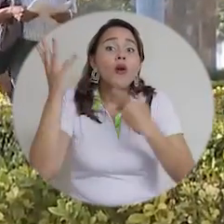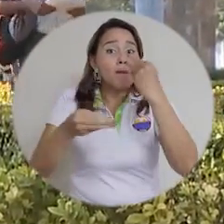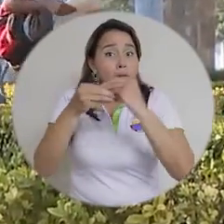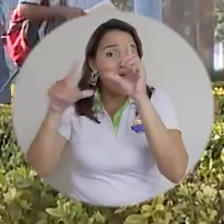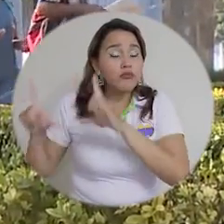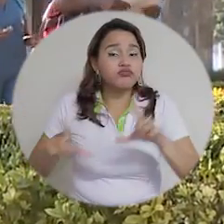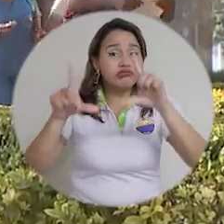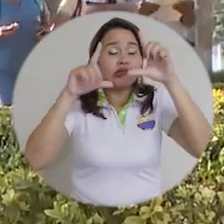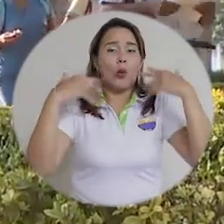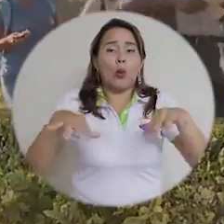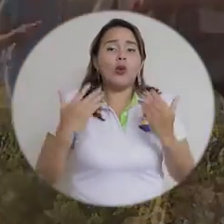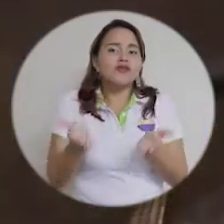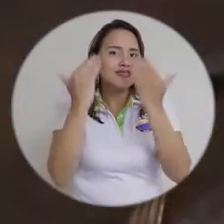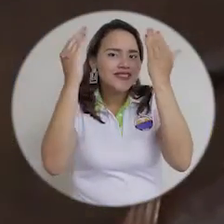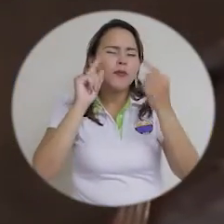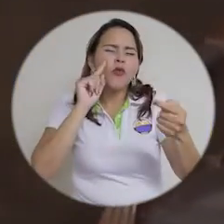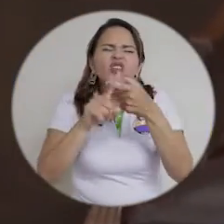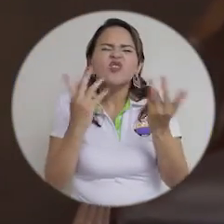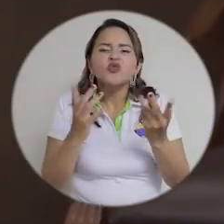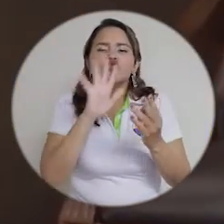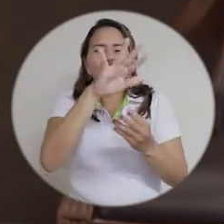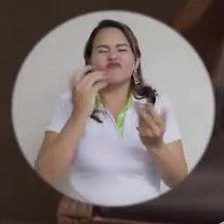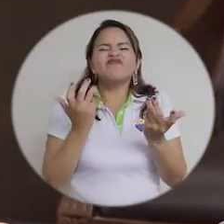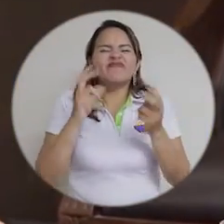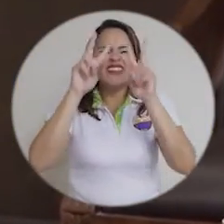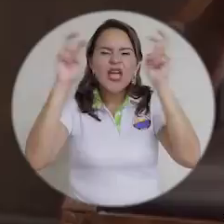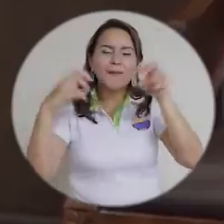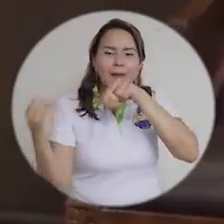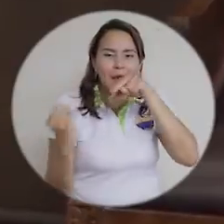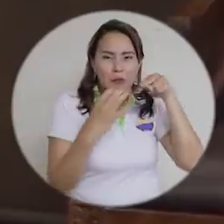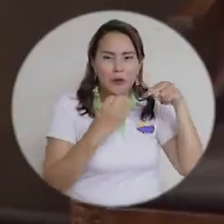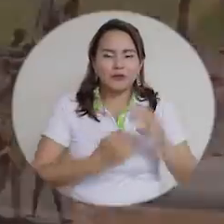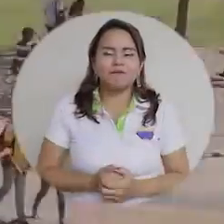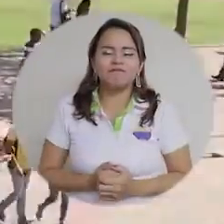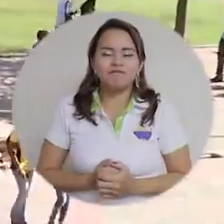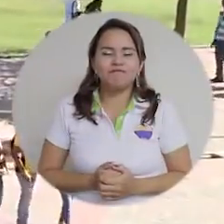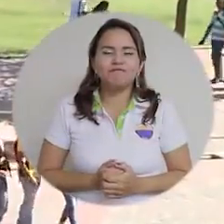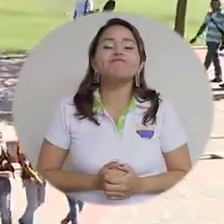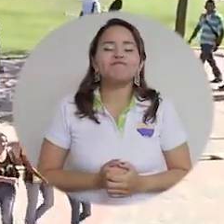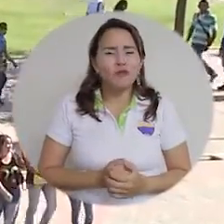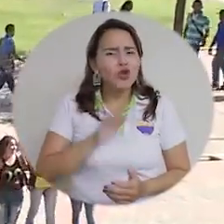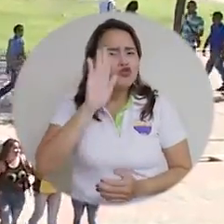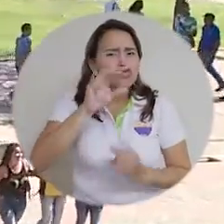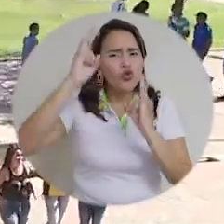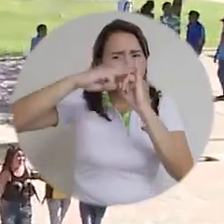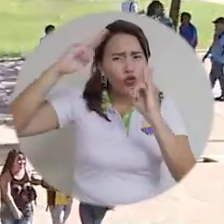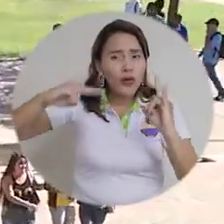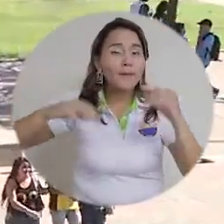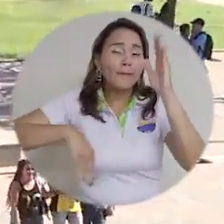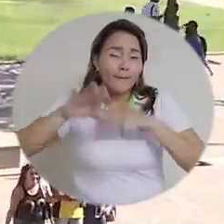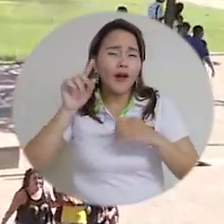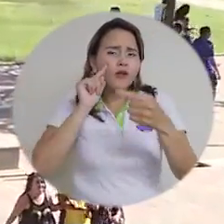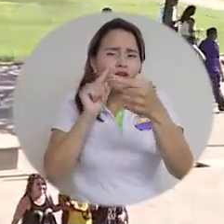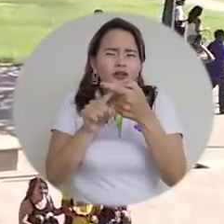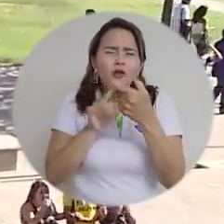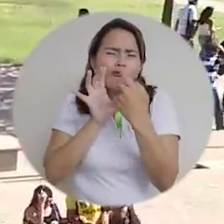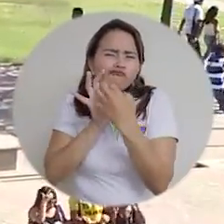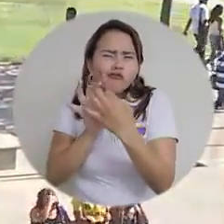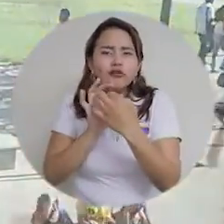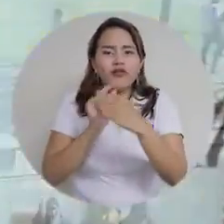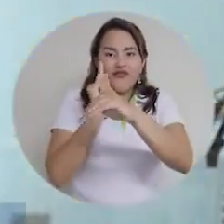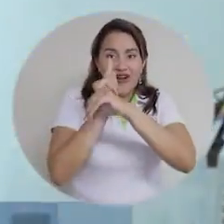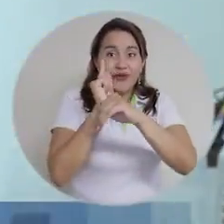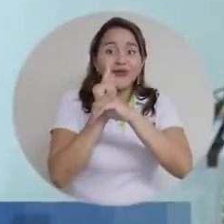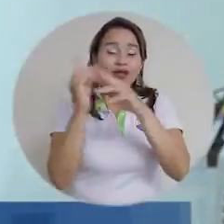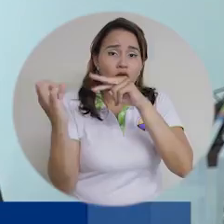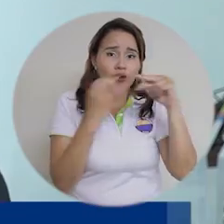del lanzamiento de la nueva oferta de pregrado y posgrado que tendrá la Facultad de Ciencias de la Educación en el segundo semestre del presente año. La Universidad del